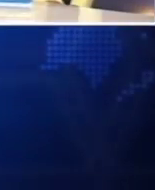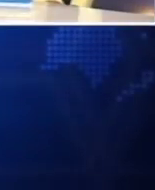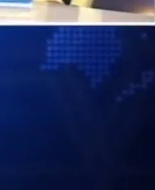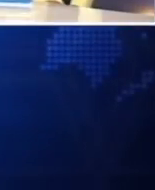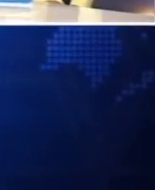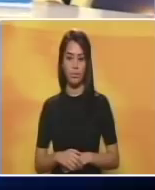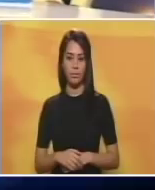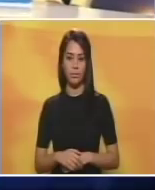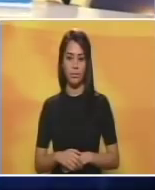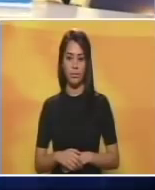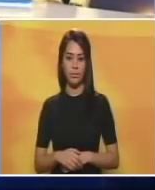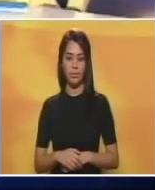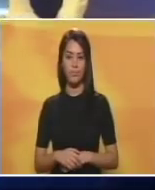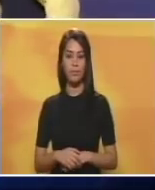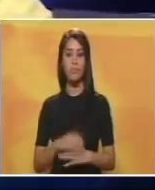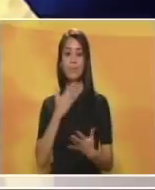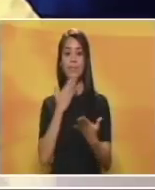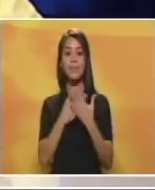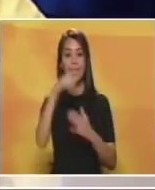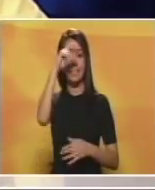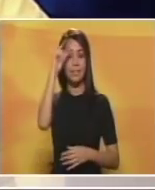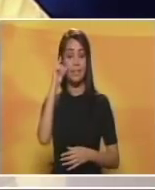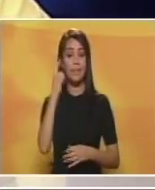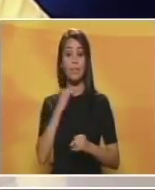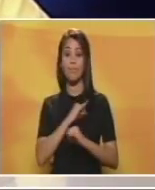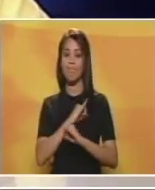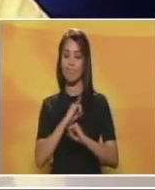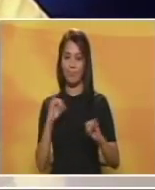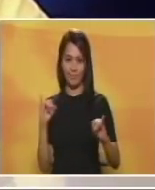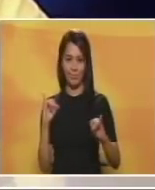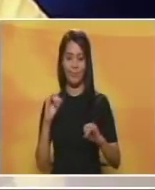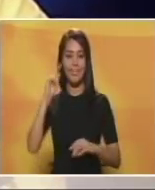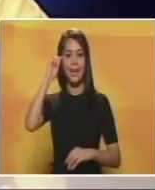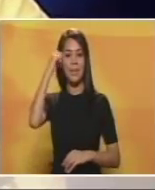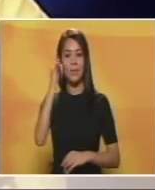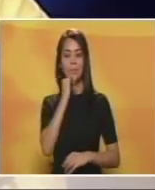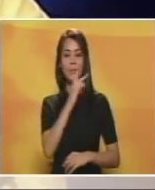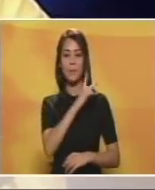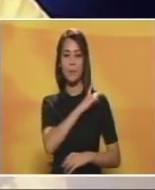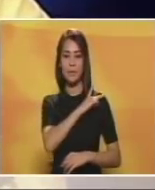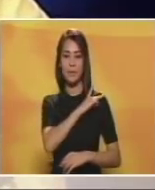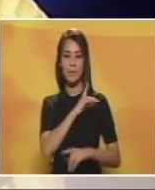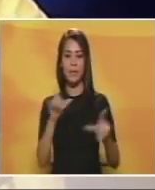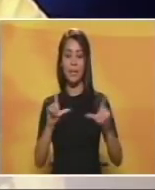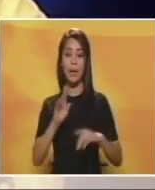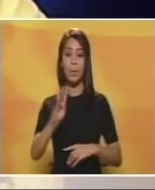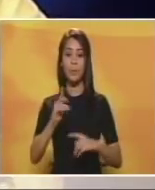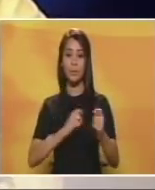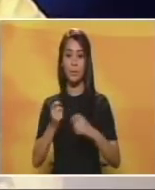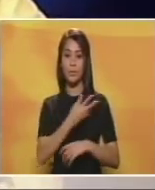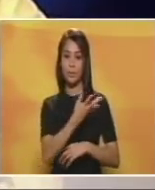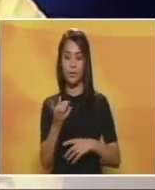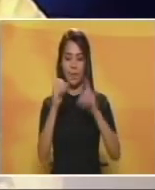tardes. Milagros. Gracias, Endrina. Amigos, así llegamos al final de la emisión meridiana de su Noticiero Venevisión. Recuerden,